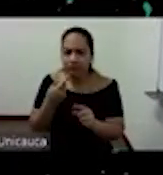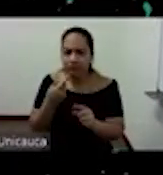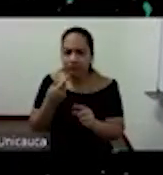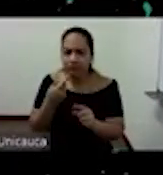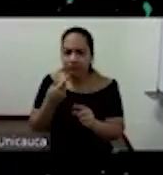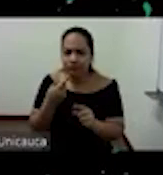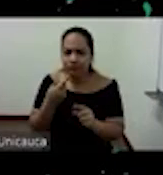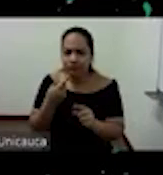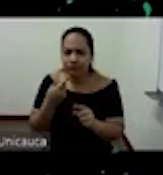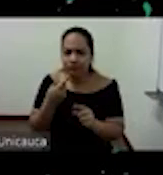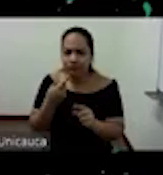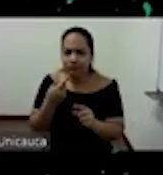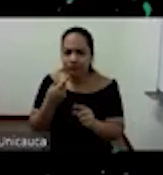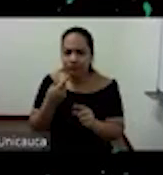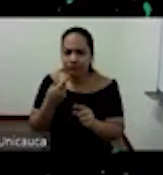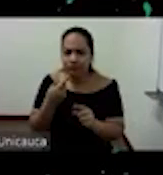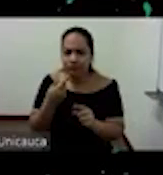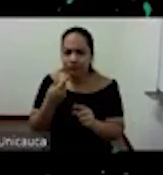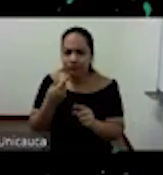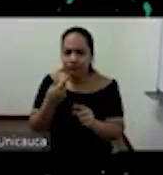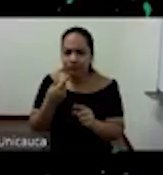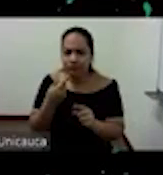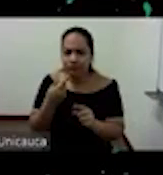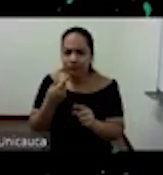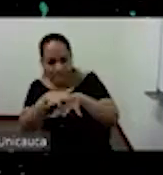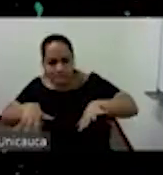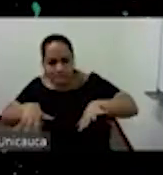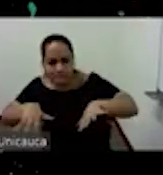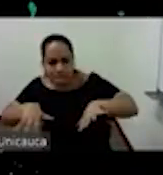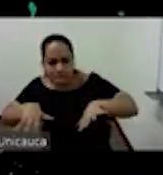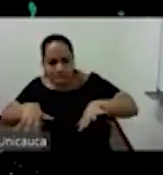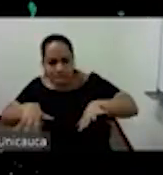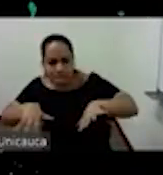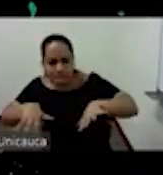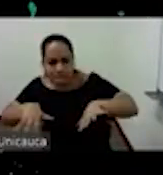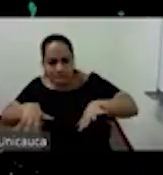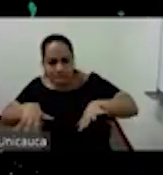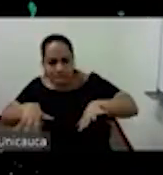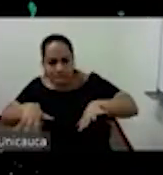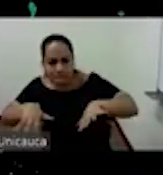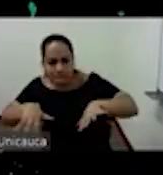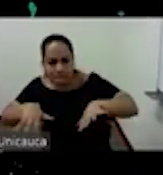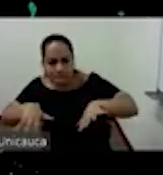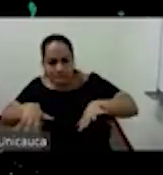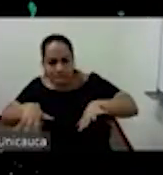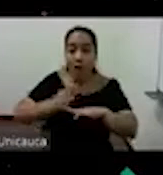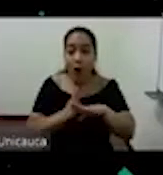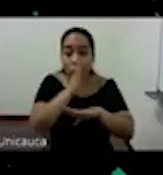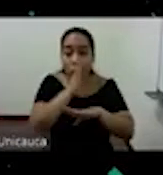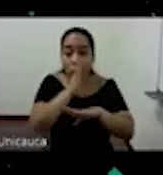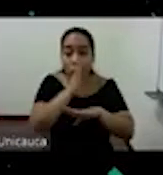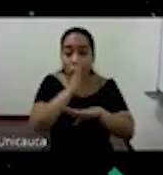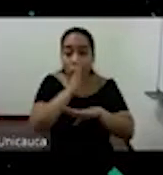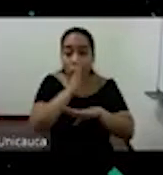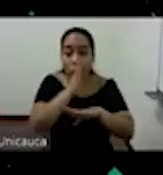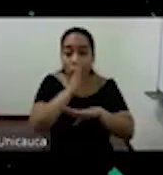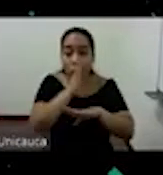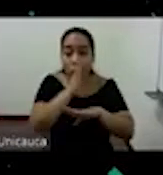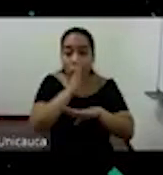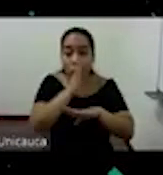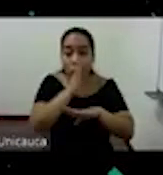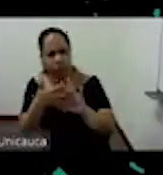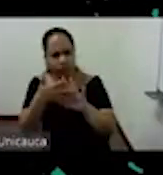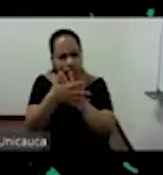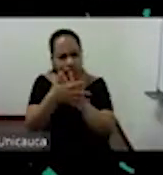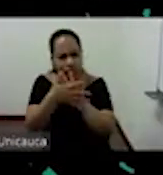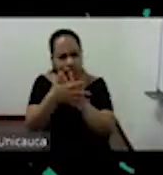la transversalidad del sentir del territorio, del cuerpo y de la herencia de los conocimientos que son transmitidos de